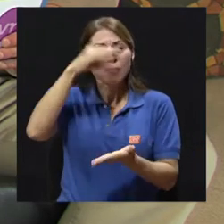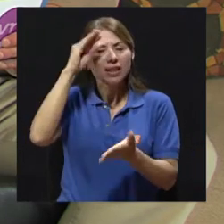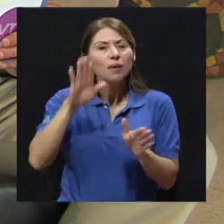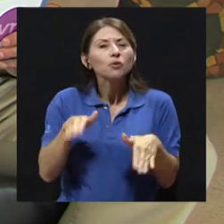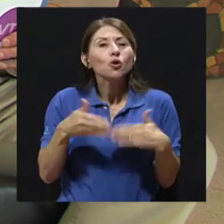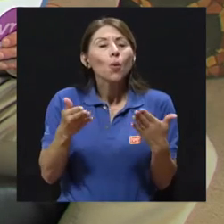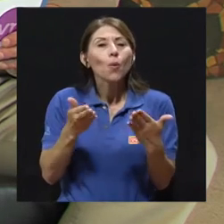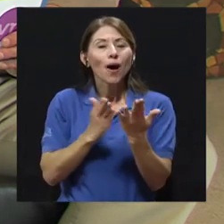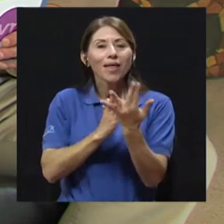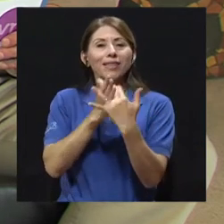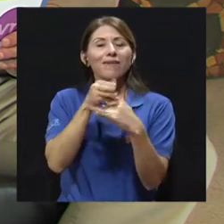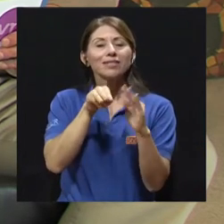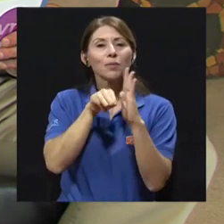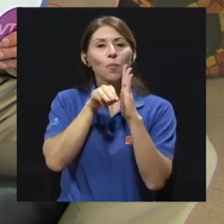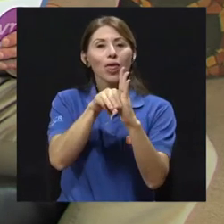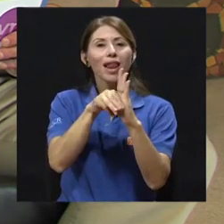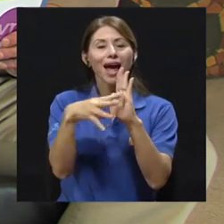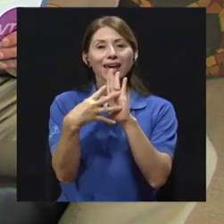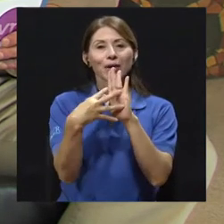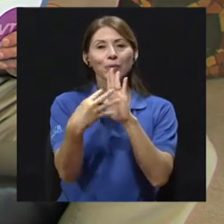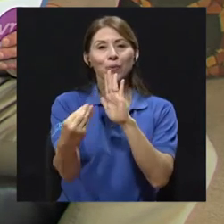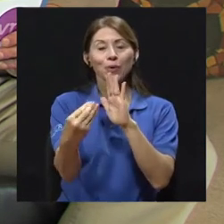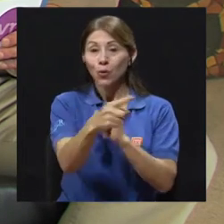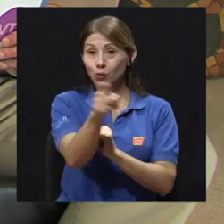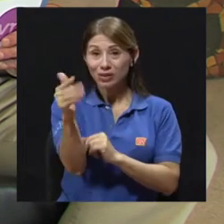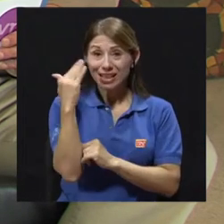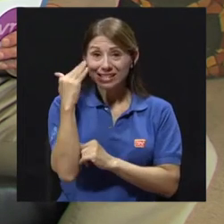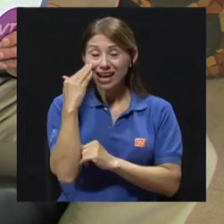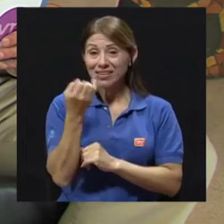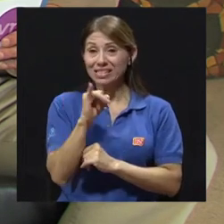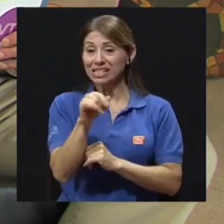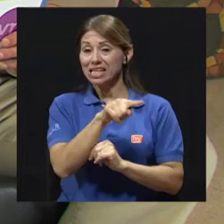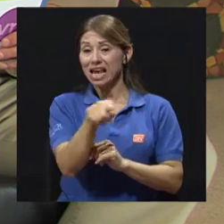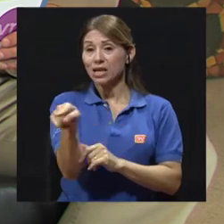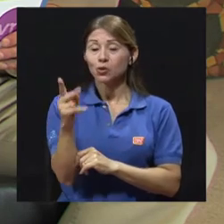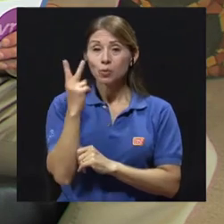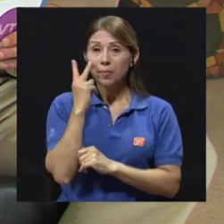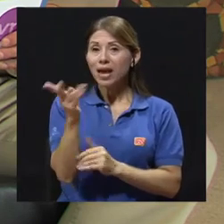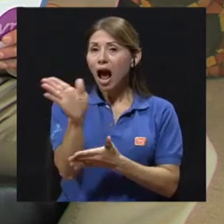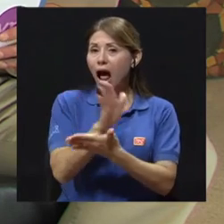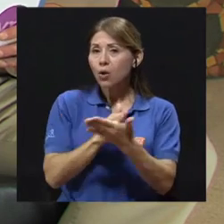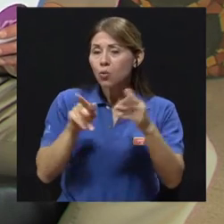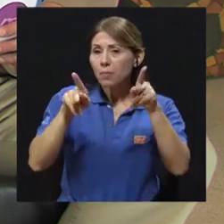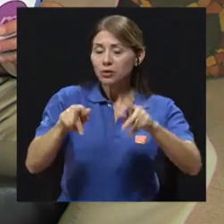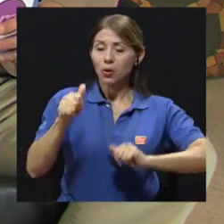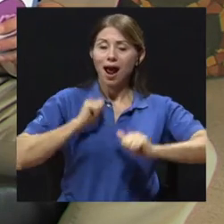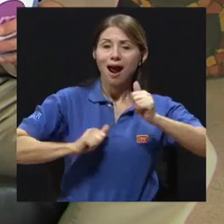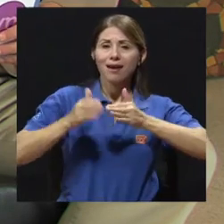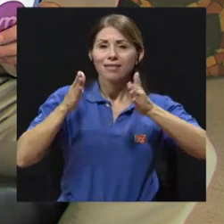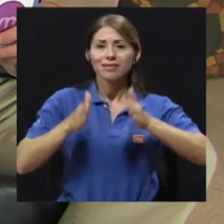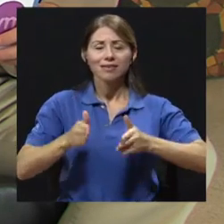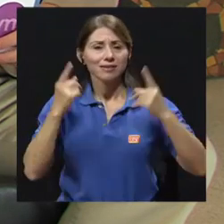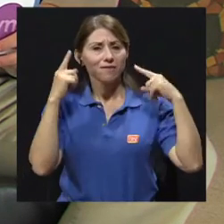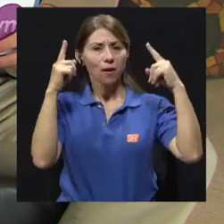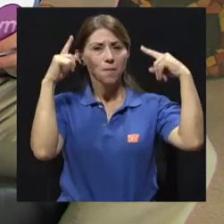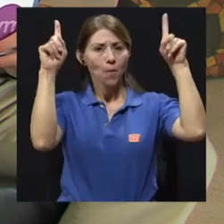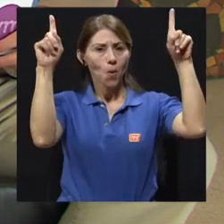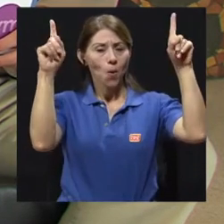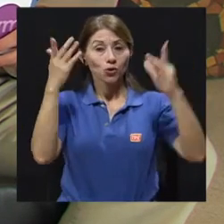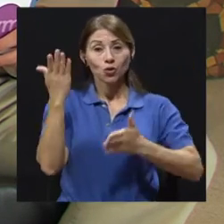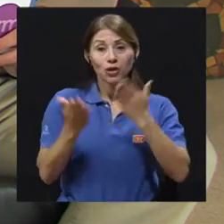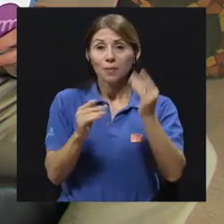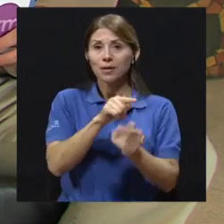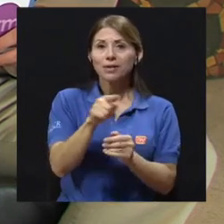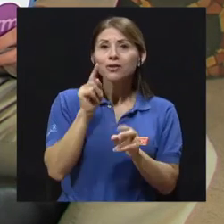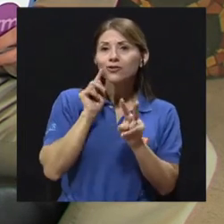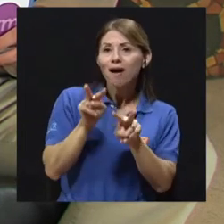y si ustedes saben que si se trata de artistas famosos, que se le sigue, qué sé yo, en cuanto a su